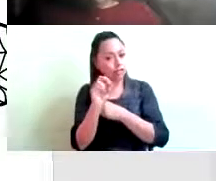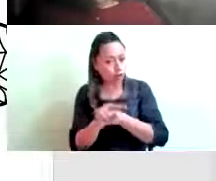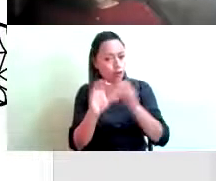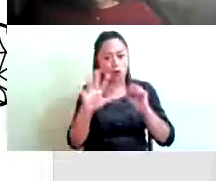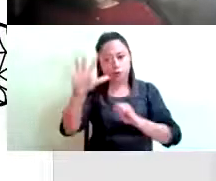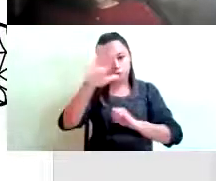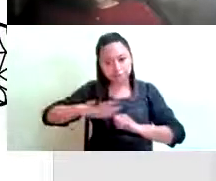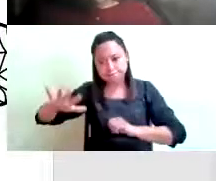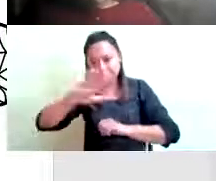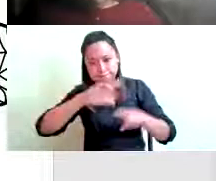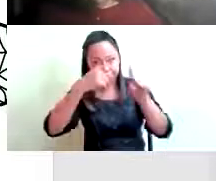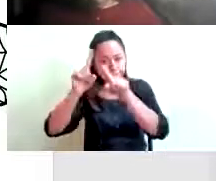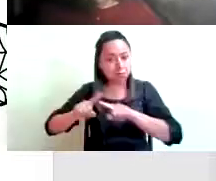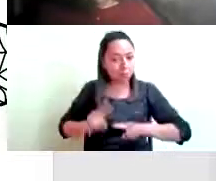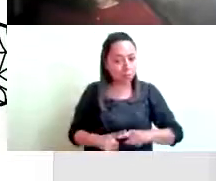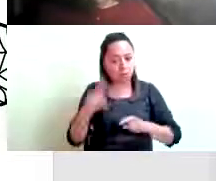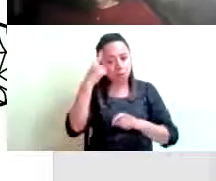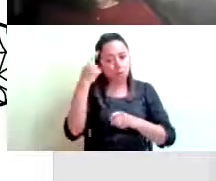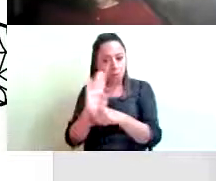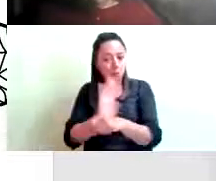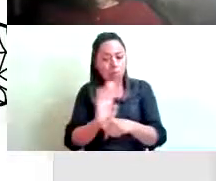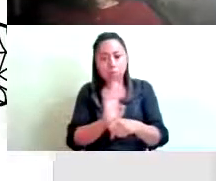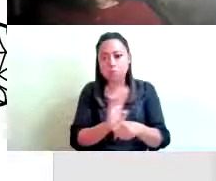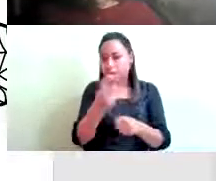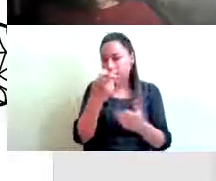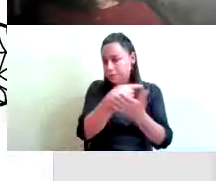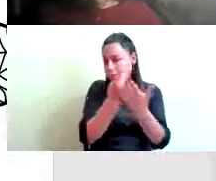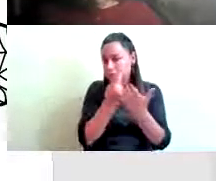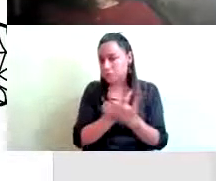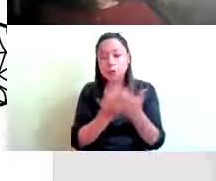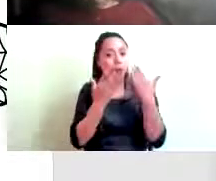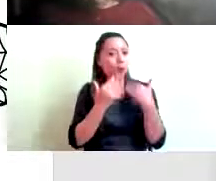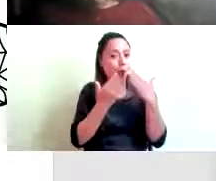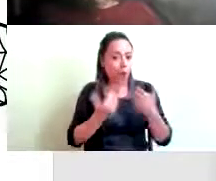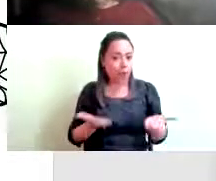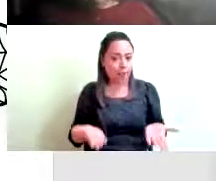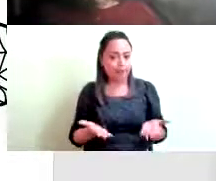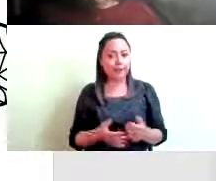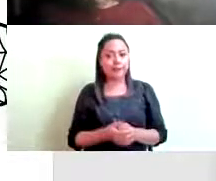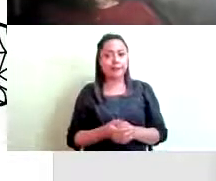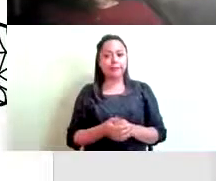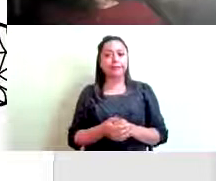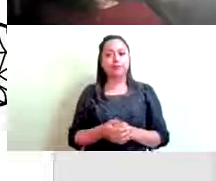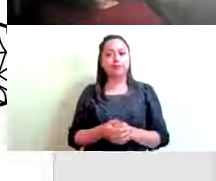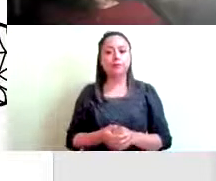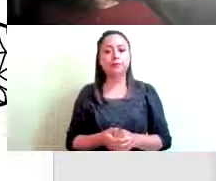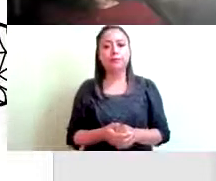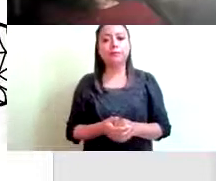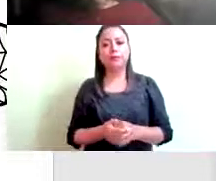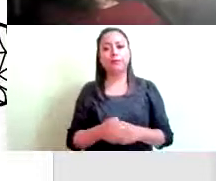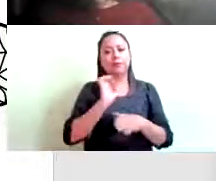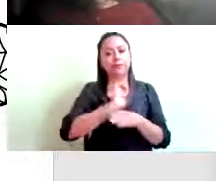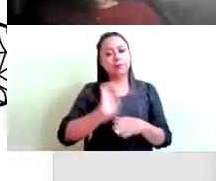estar recibiendo los beneficios de los programas de cosecha de agua de lluvia. Entonces, pues nos hace